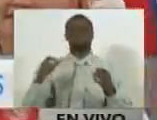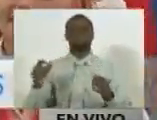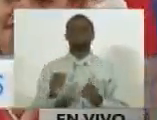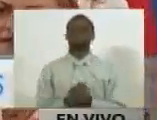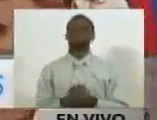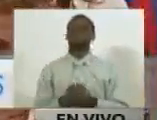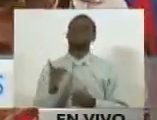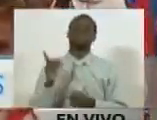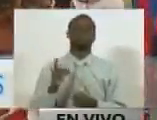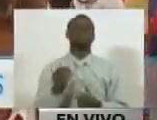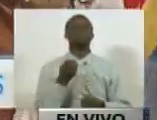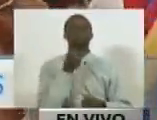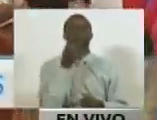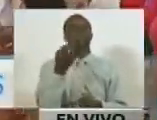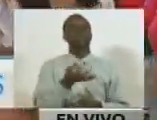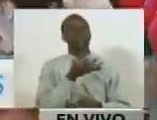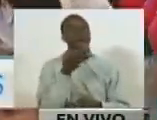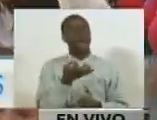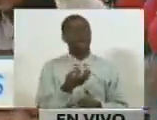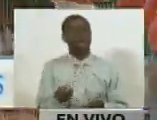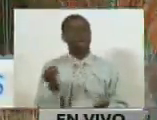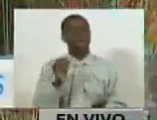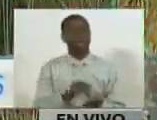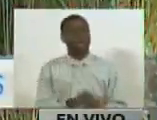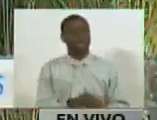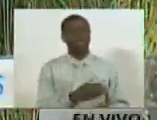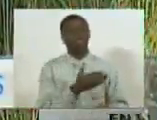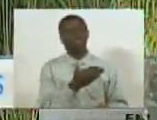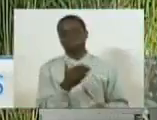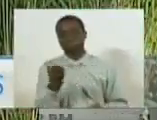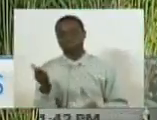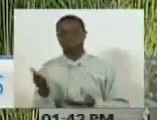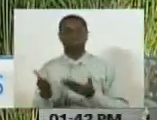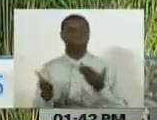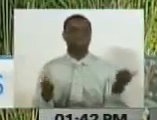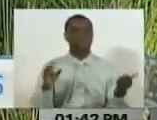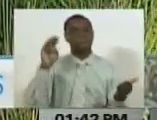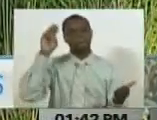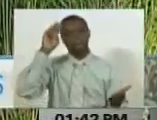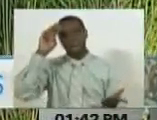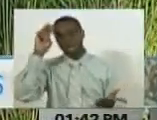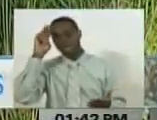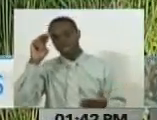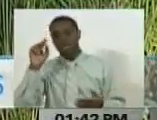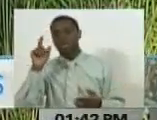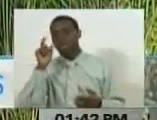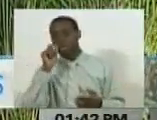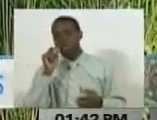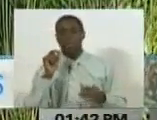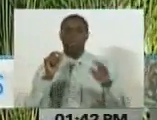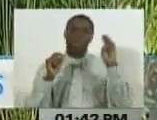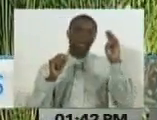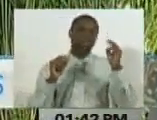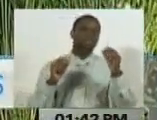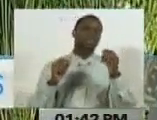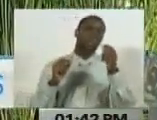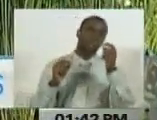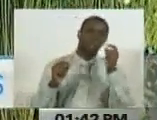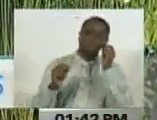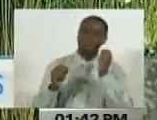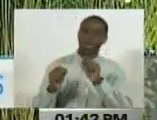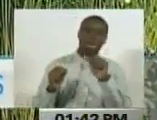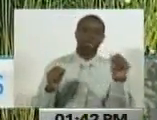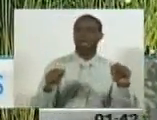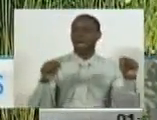Bueno, buenas tardes nuevamente. Queridas maestras y queridos maestros, bienvenidos a esta